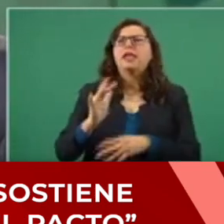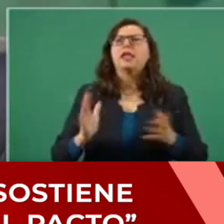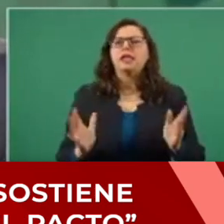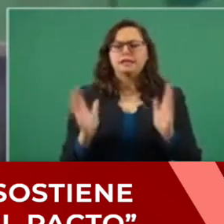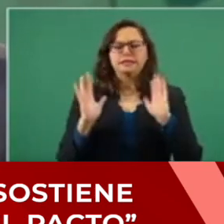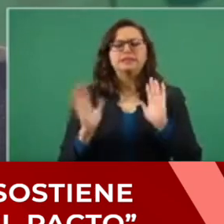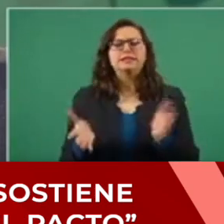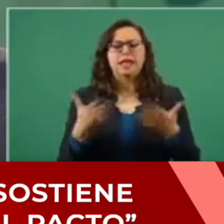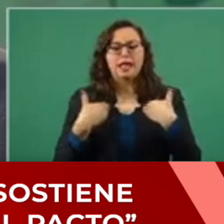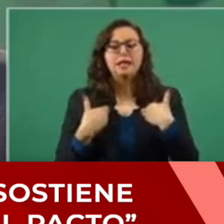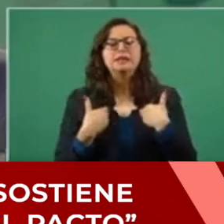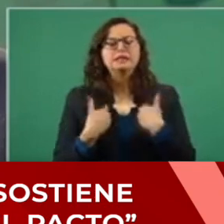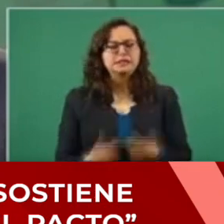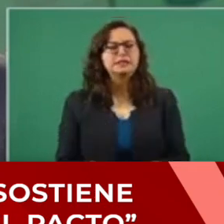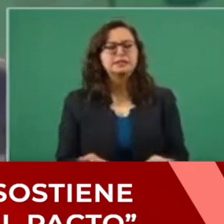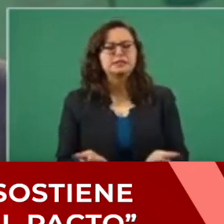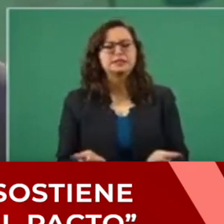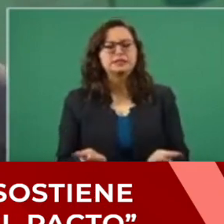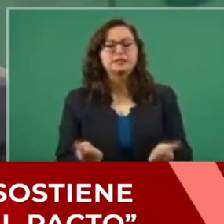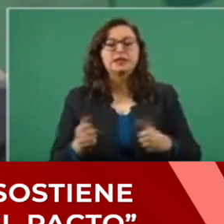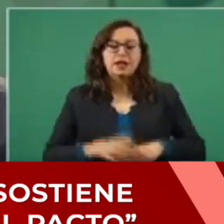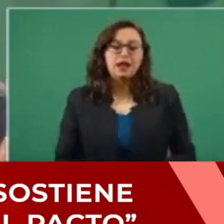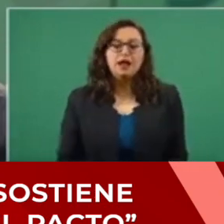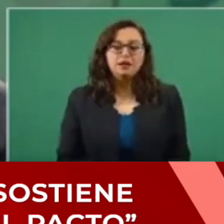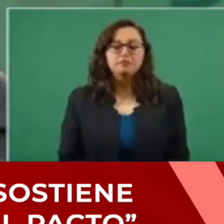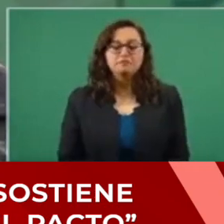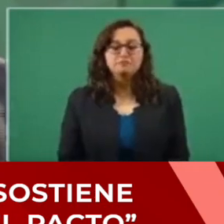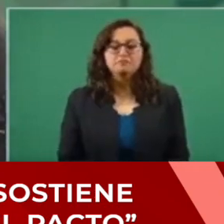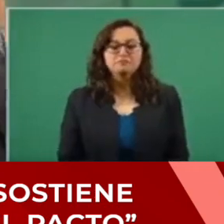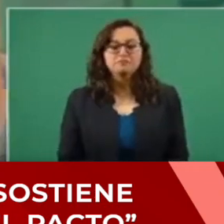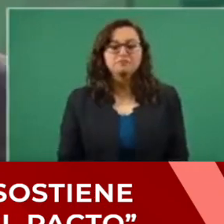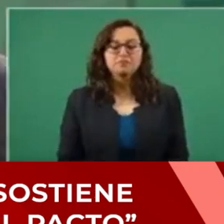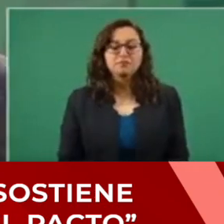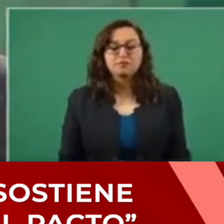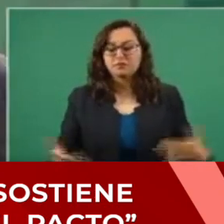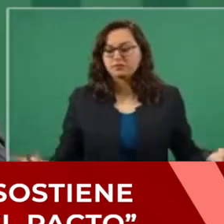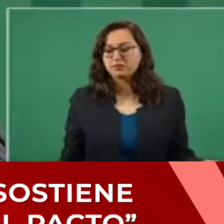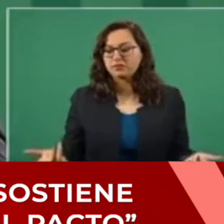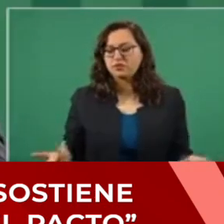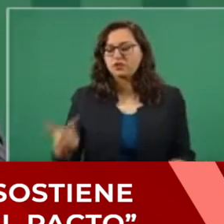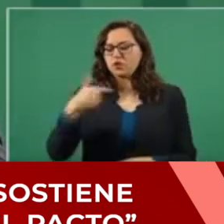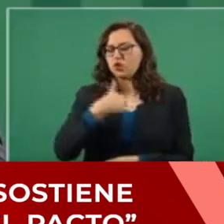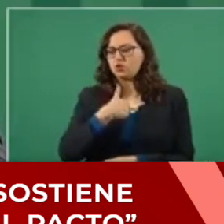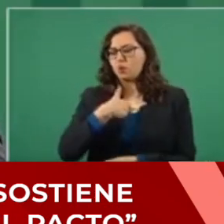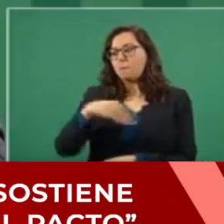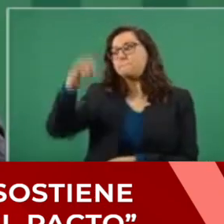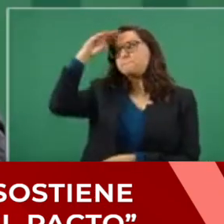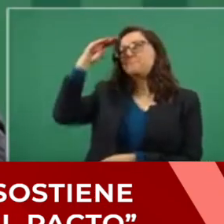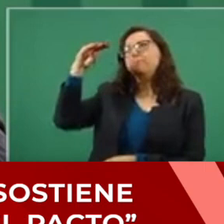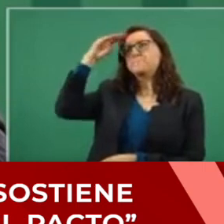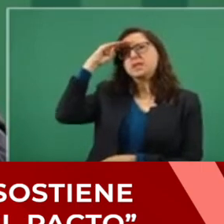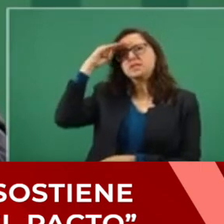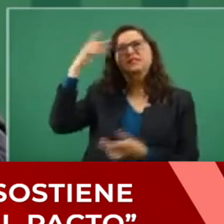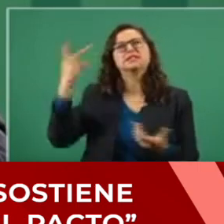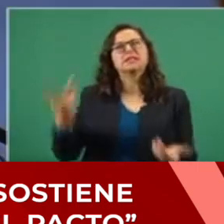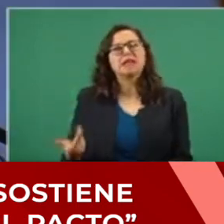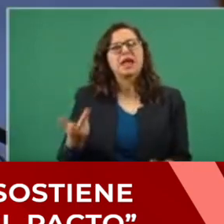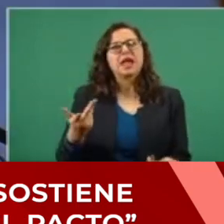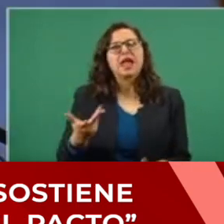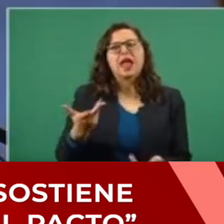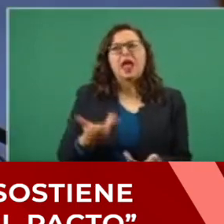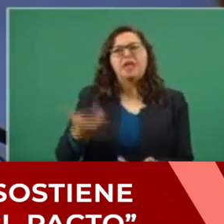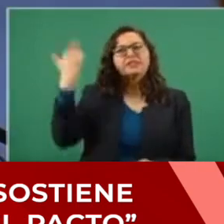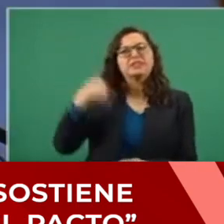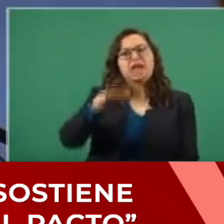cuando se habla de rompe el pacto, pues ya lo estoy rompiendo, el llamado pacto por México, que no fue más que pacto contra